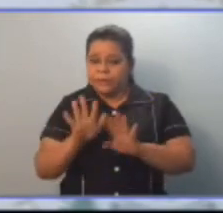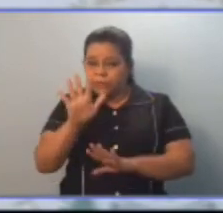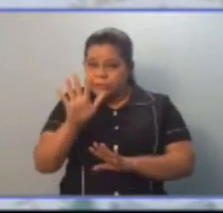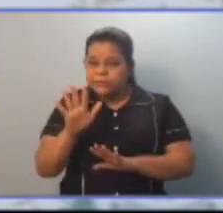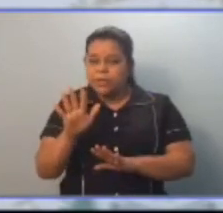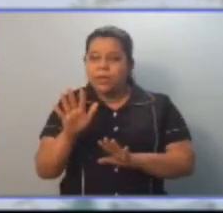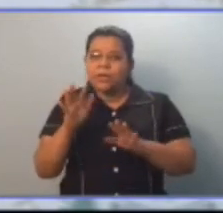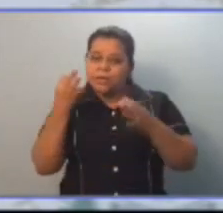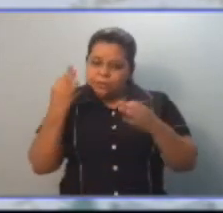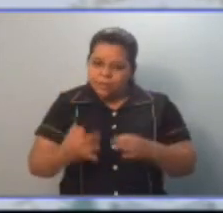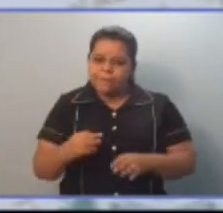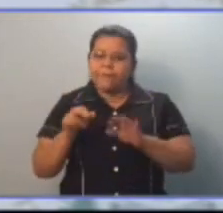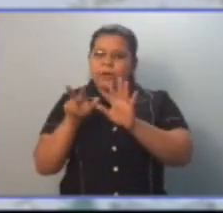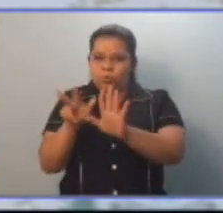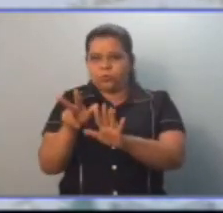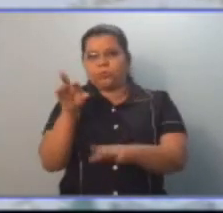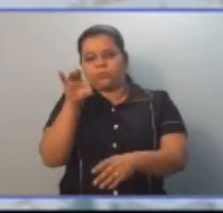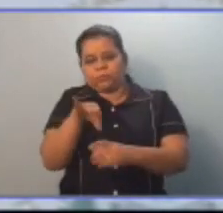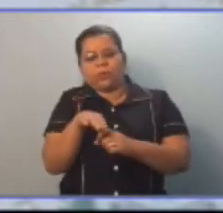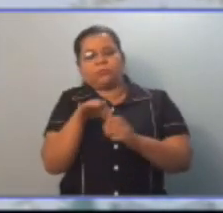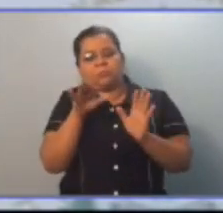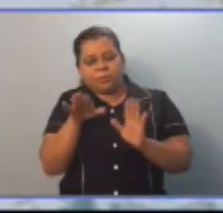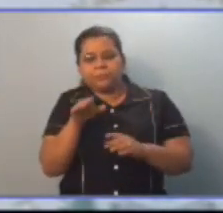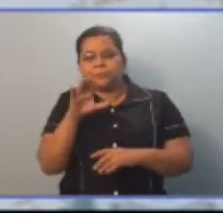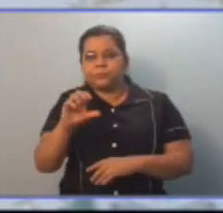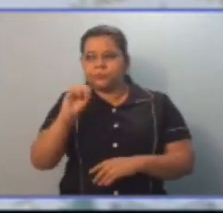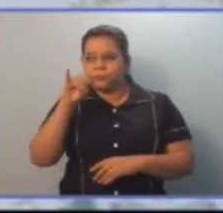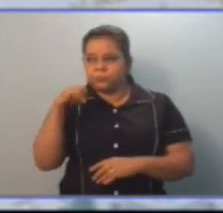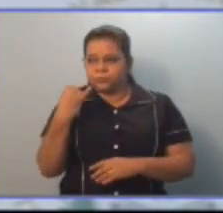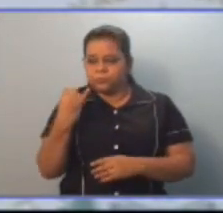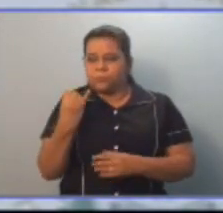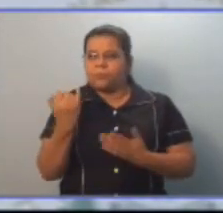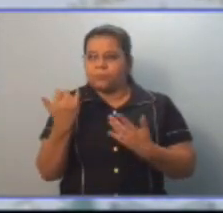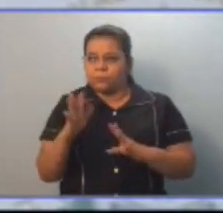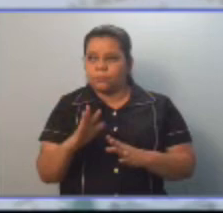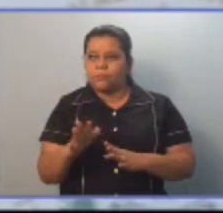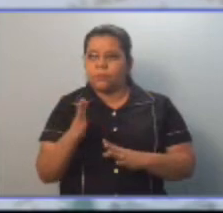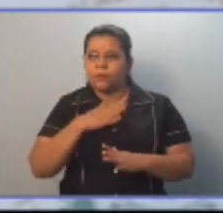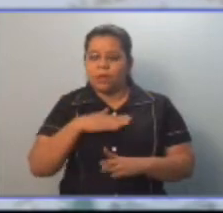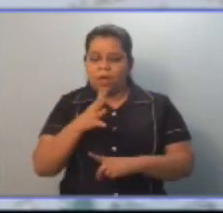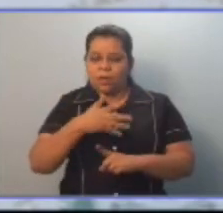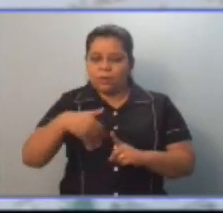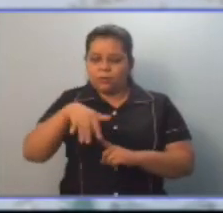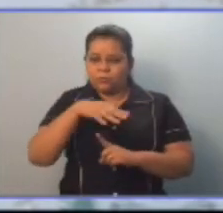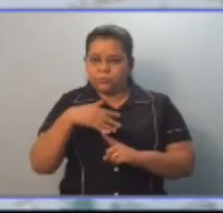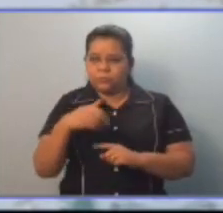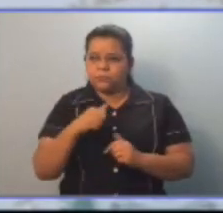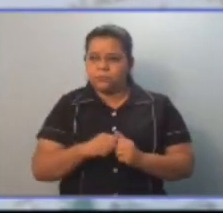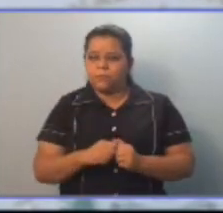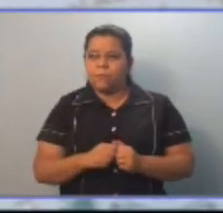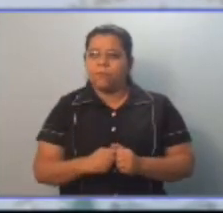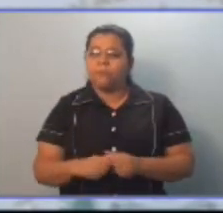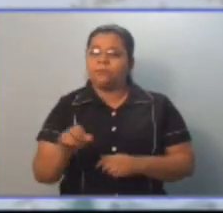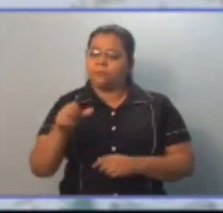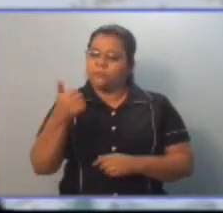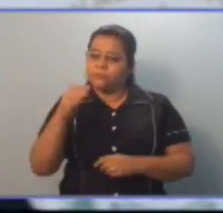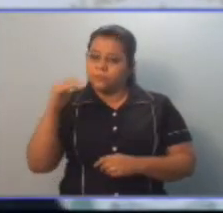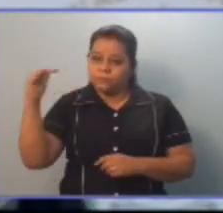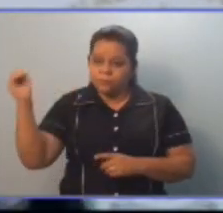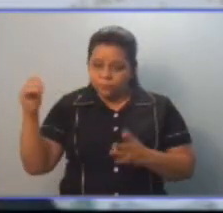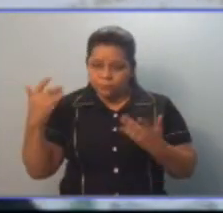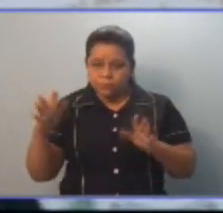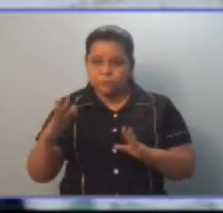que la integran. Sin embargo, la Sala de lo Constitucional se ha dado la situación que en otros países